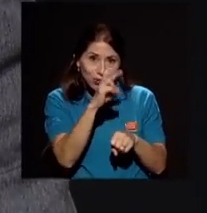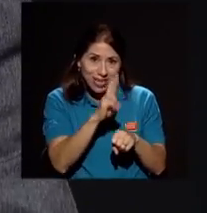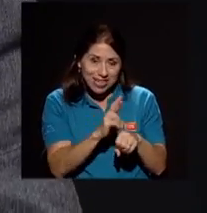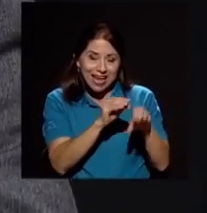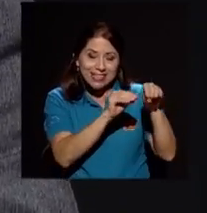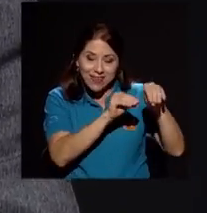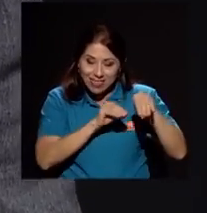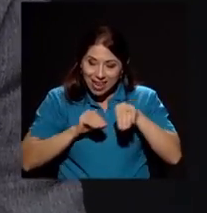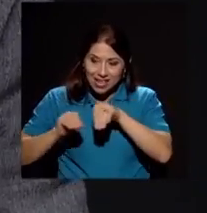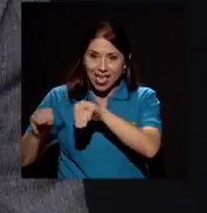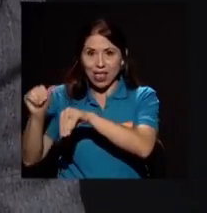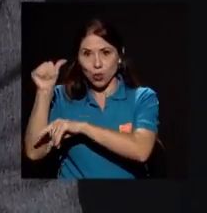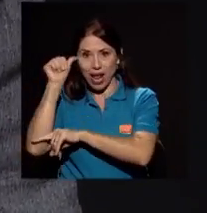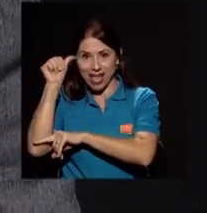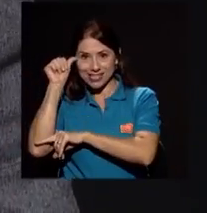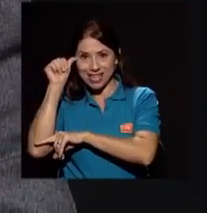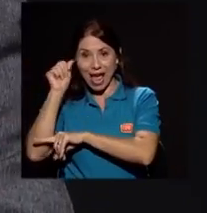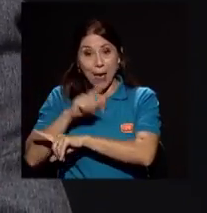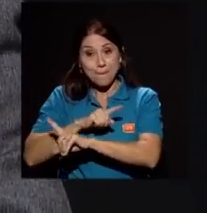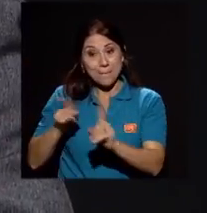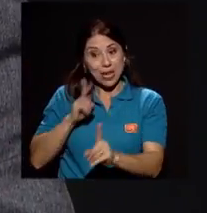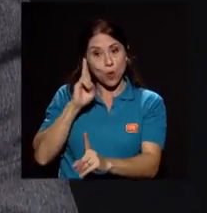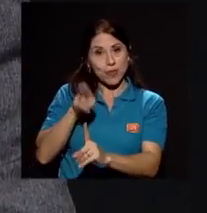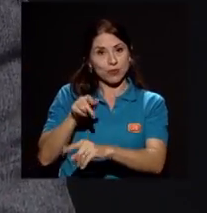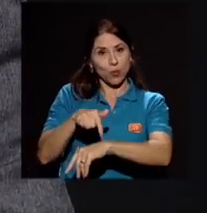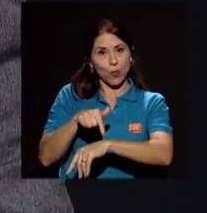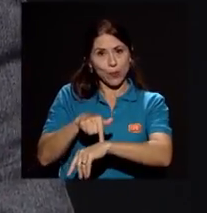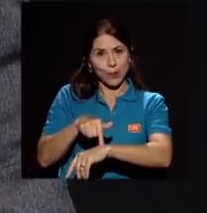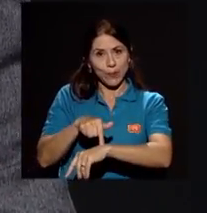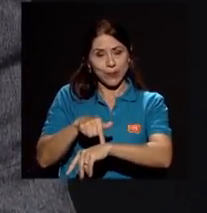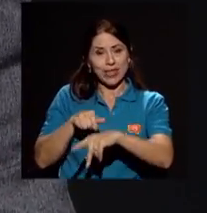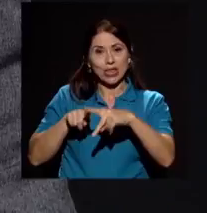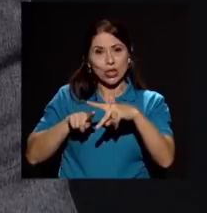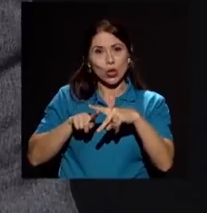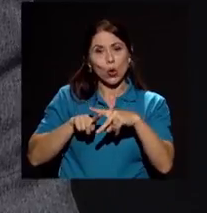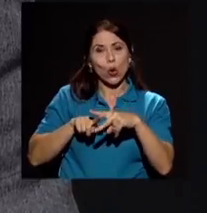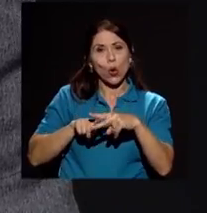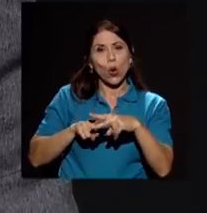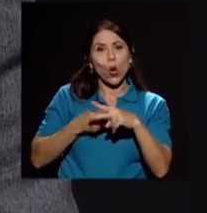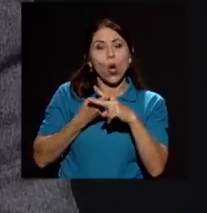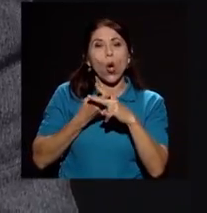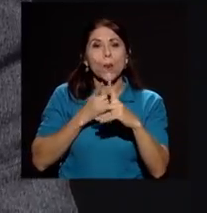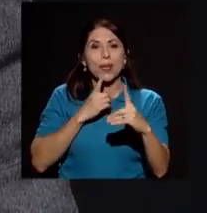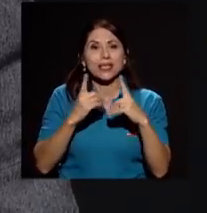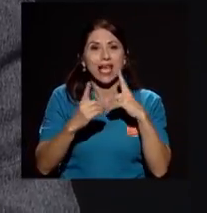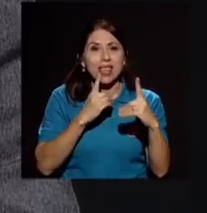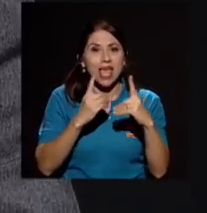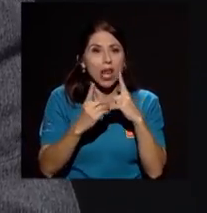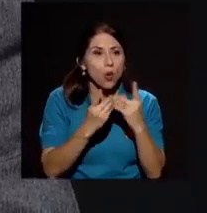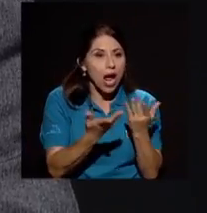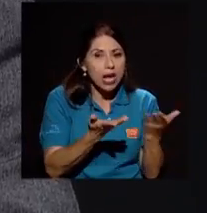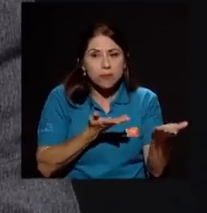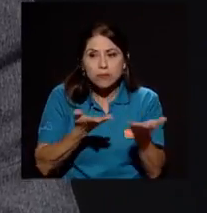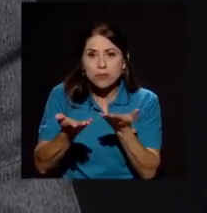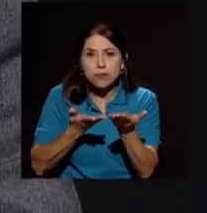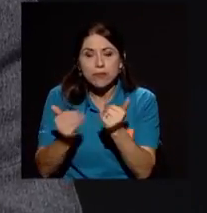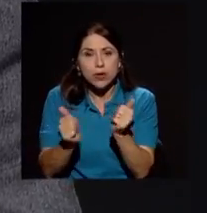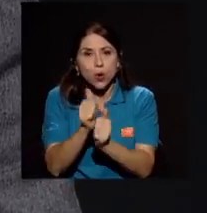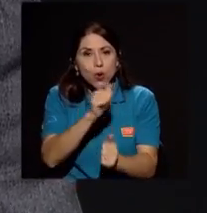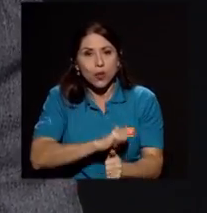asia pero en ese mismo momento intel comienza a dialogar con las autoridades costarricenses